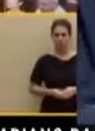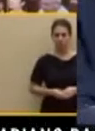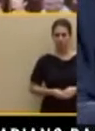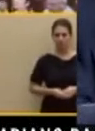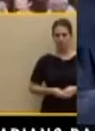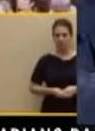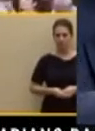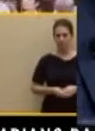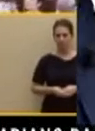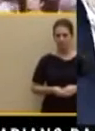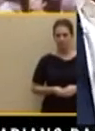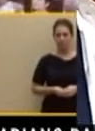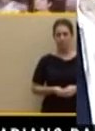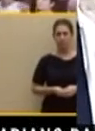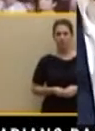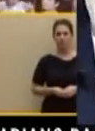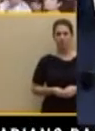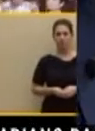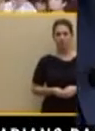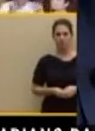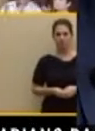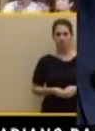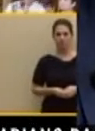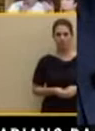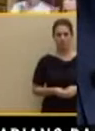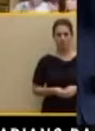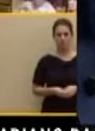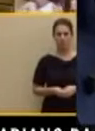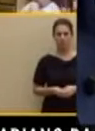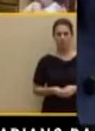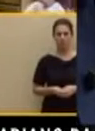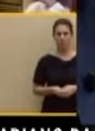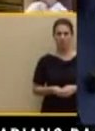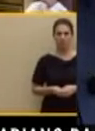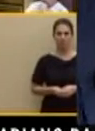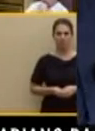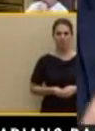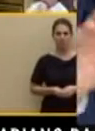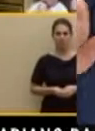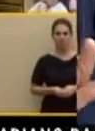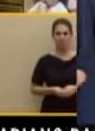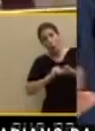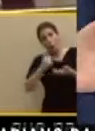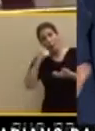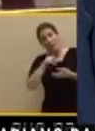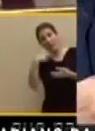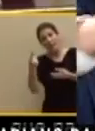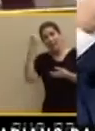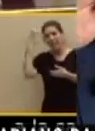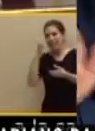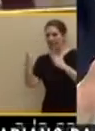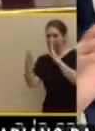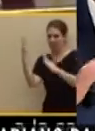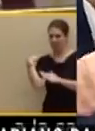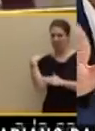sánchez que va a un congreso dentro de los días con el lema de somos la izquierda de pedro sánchez tiene un objetivo lo veremos y ese objetivo le sale bien y